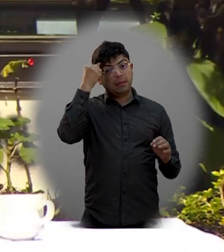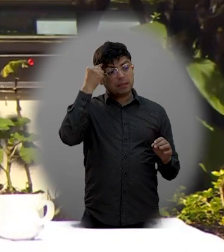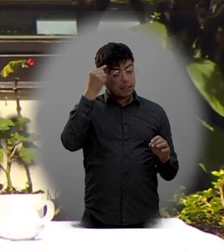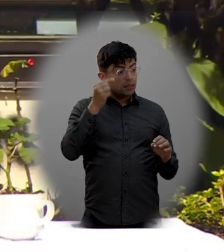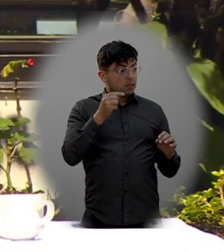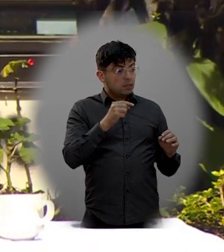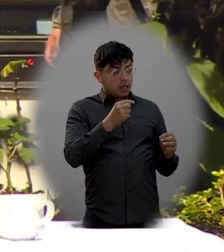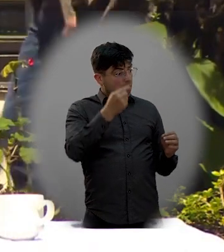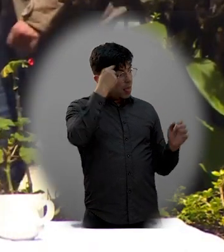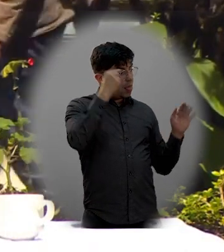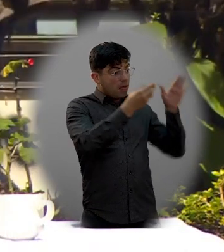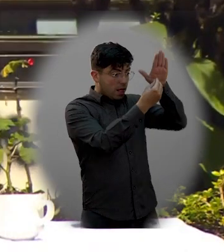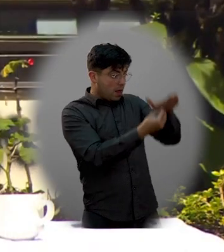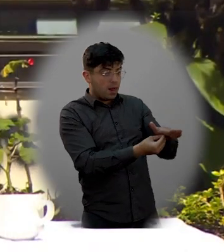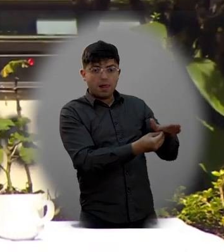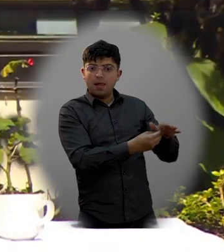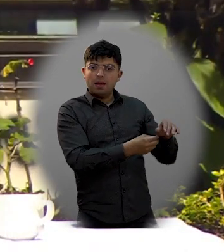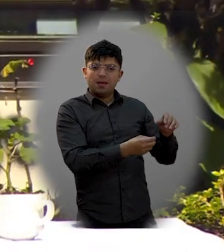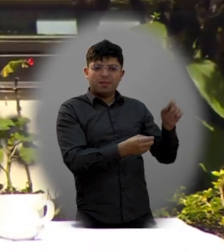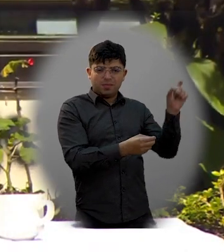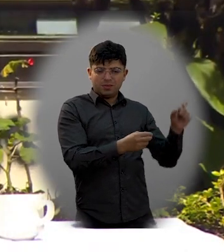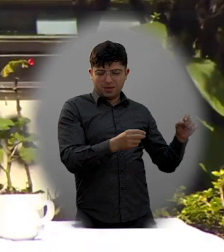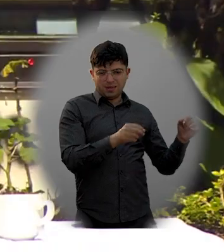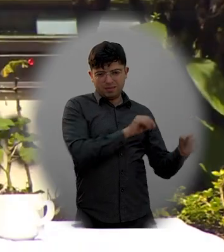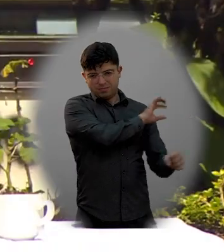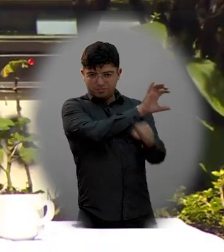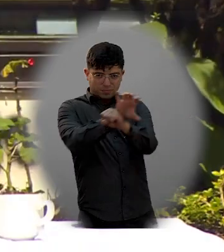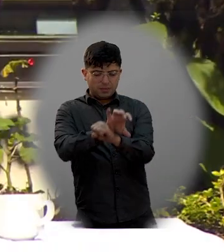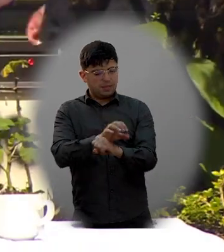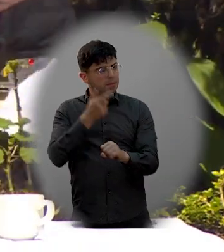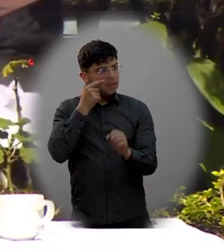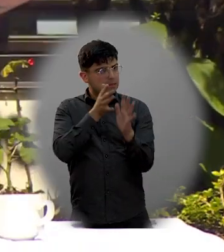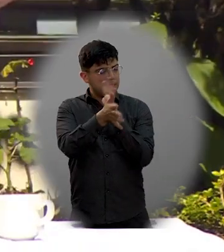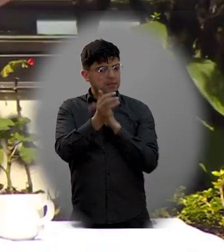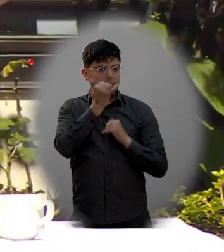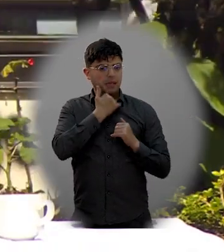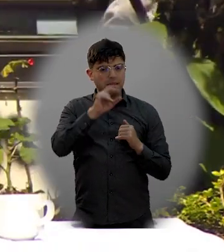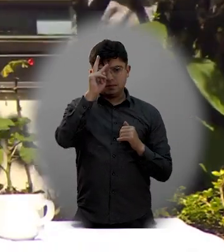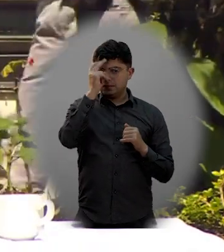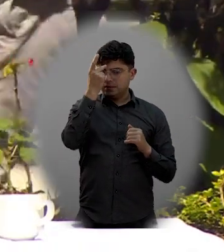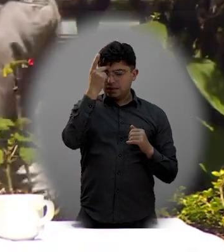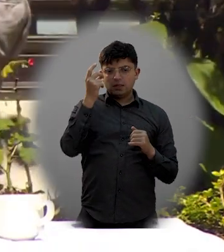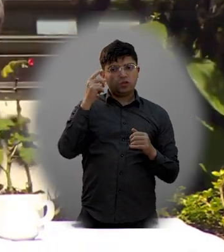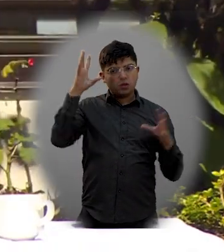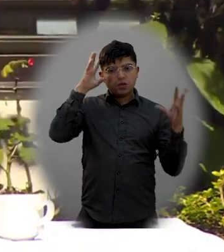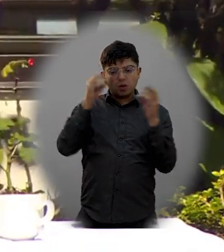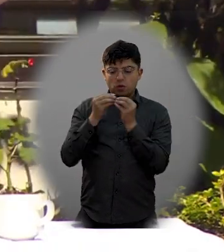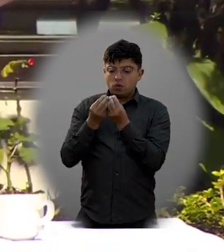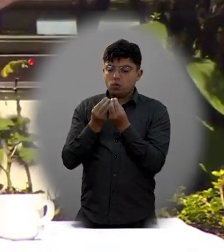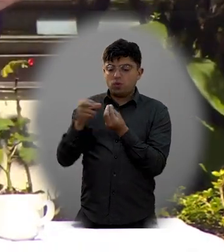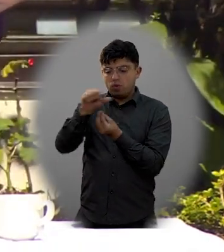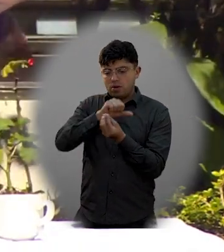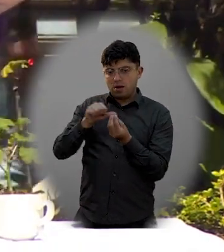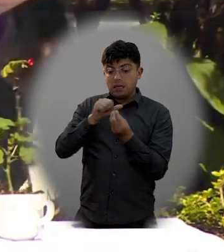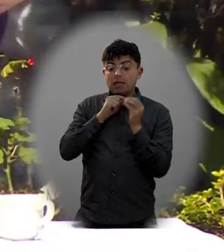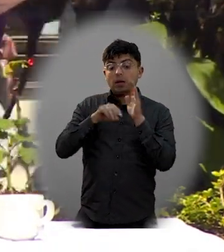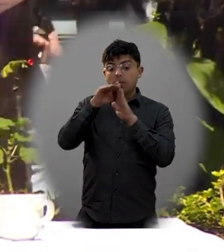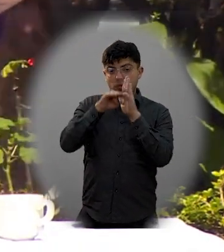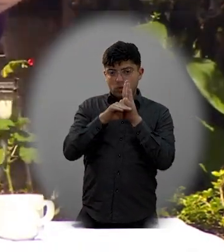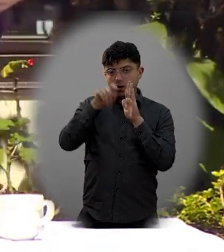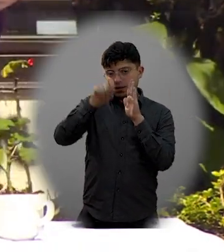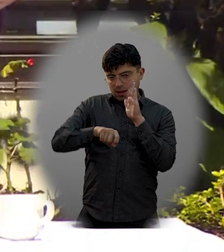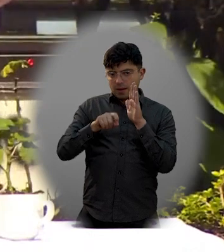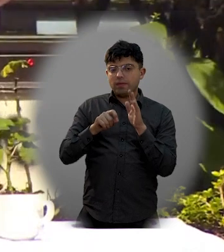en no estigmatizar al agresor, me parece que manda un mensaje errado, y ahí concuerdo con lo que plantea la juntanza, y es que este protocolo tiene